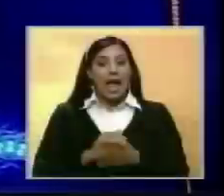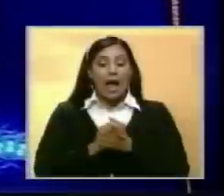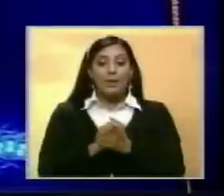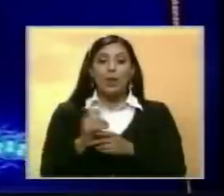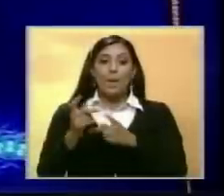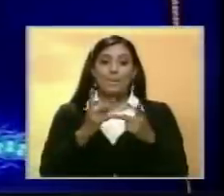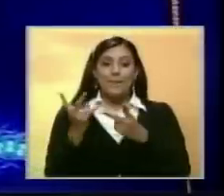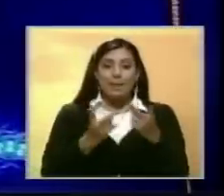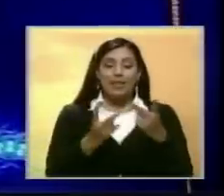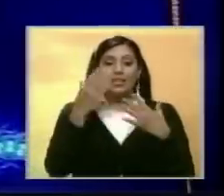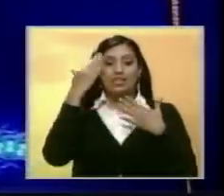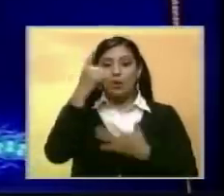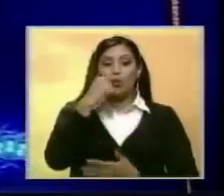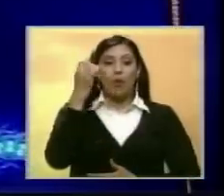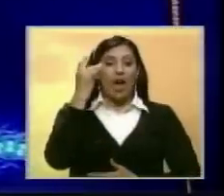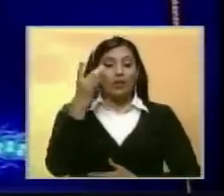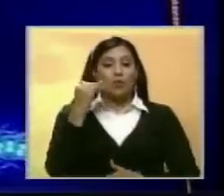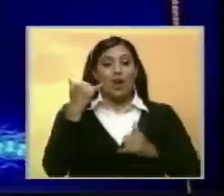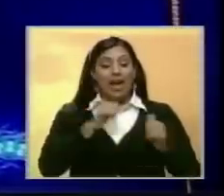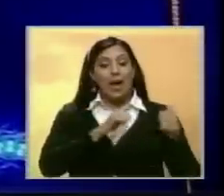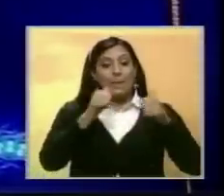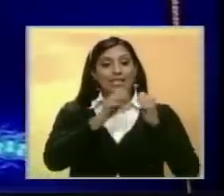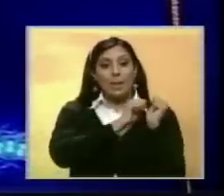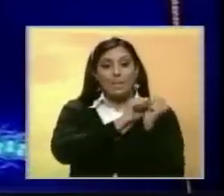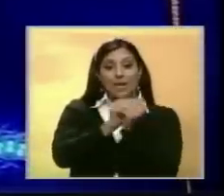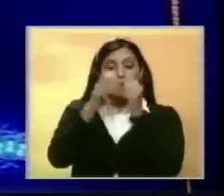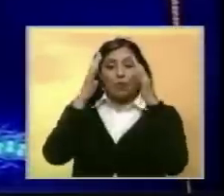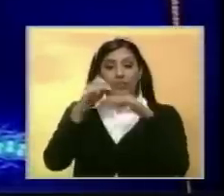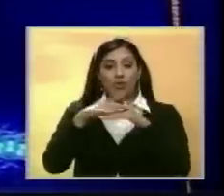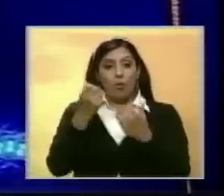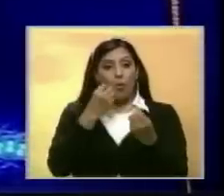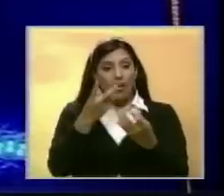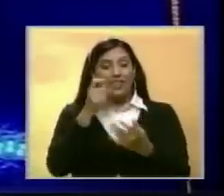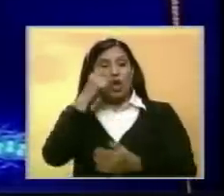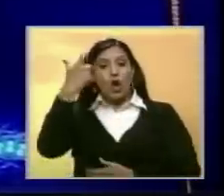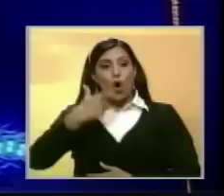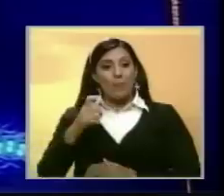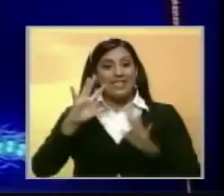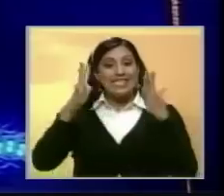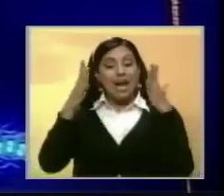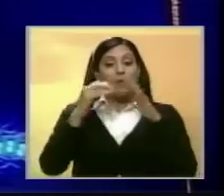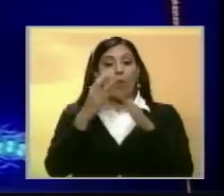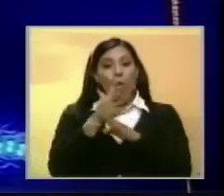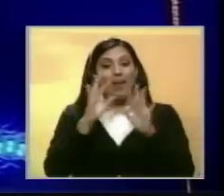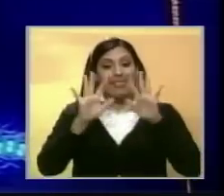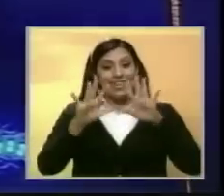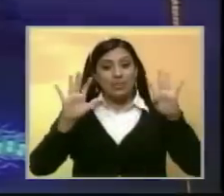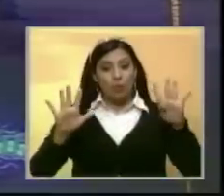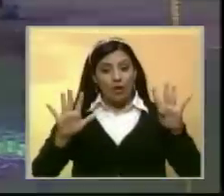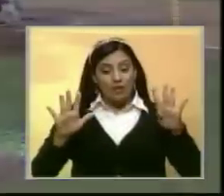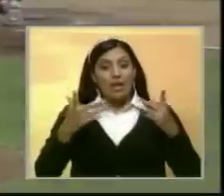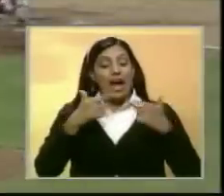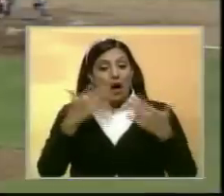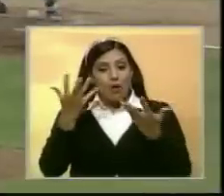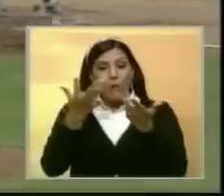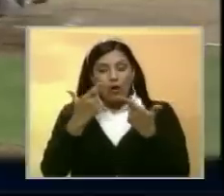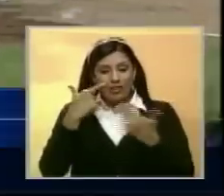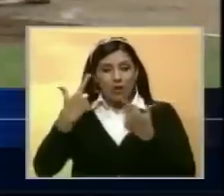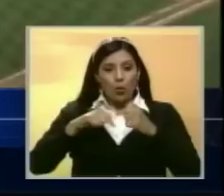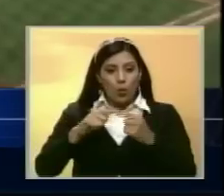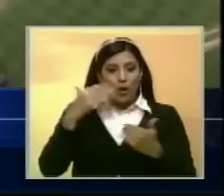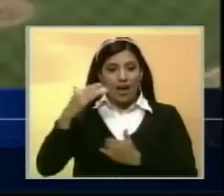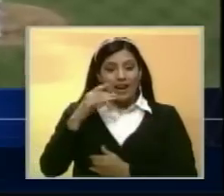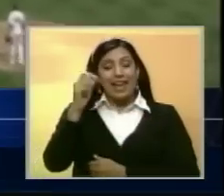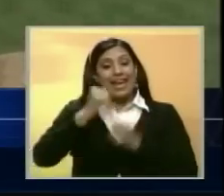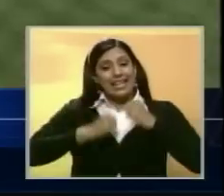Amigos, bienvenidos. Les saluda Tony Chittadino. Comenzamos con béisbol de Grandes Ligas contándoles que Yamar Gómez salvó el juego 19 de la temporada. Vamos al Citizens Bank